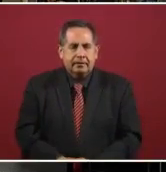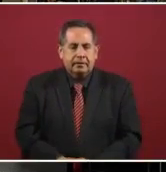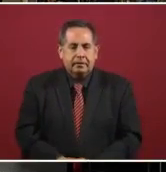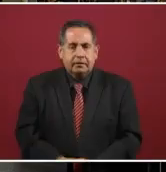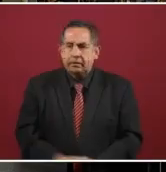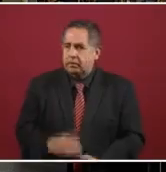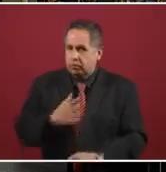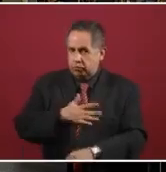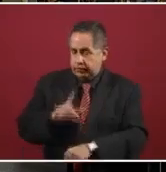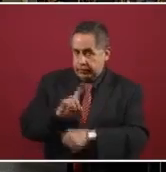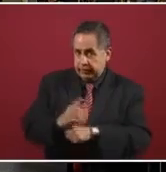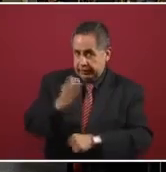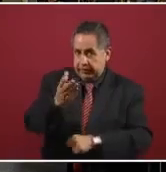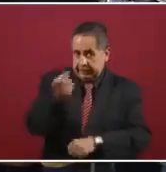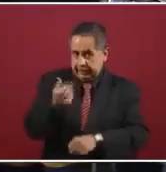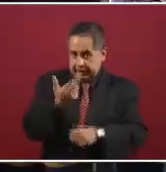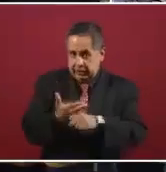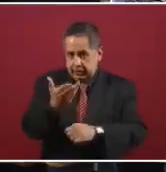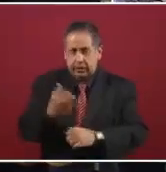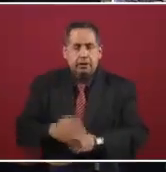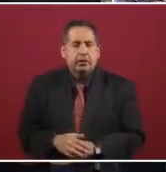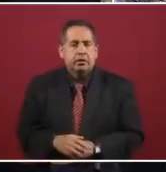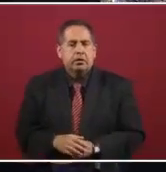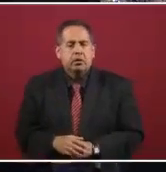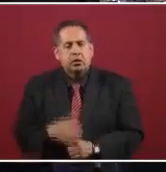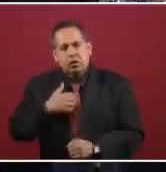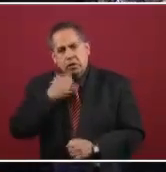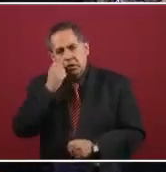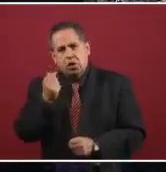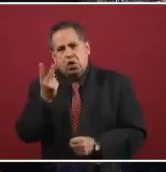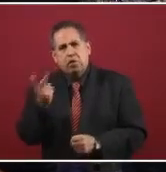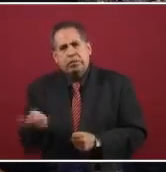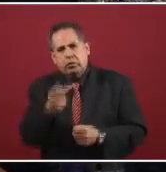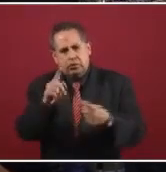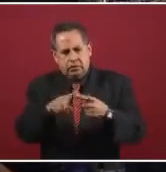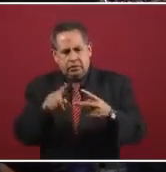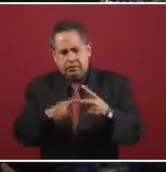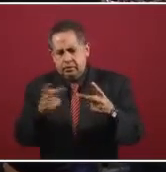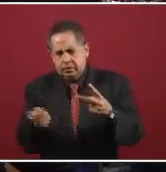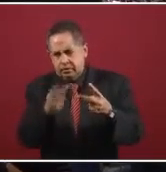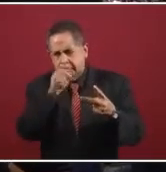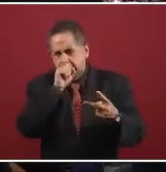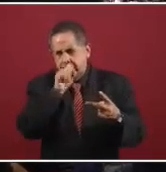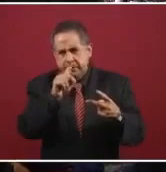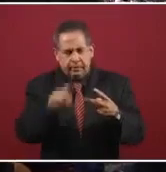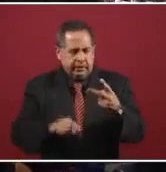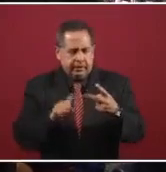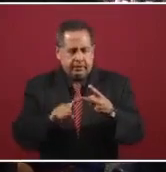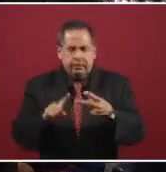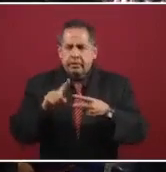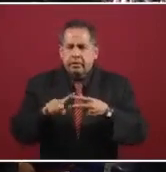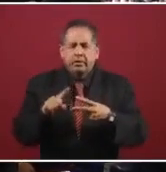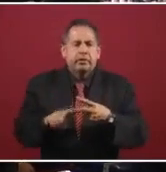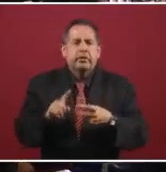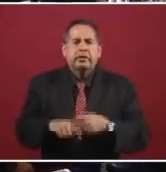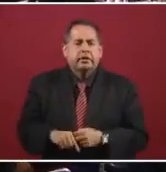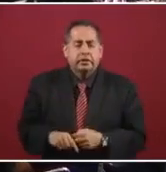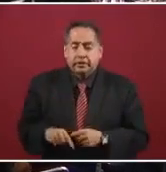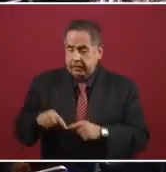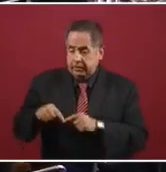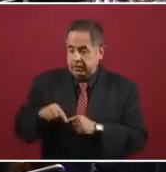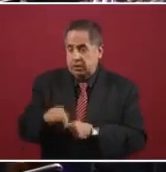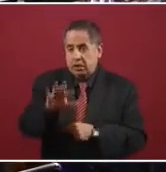Buenos días, canciller. Yo quiero hacerle dos preguntas también. ¿Qué va a pasar después de estos